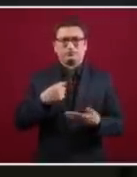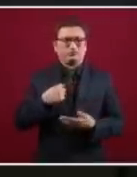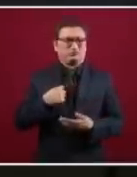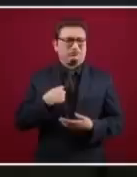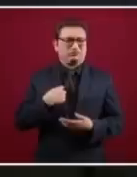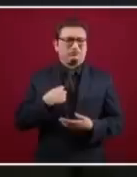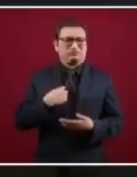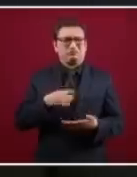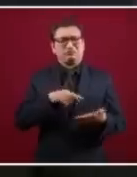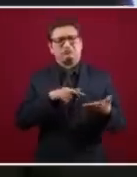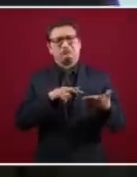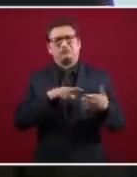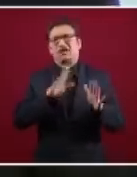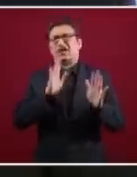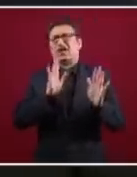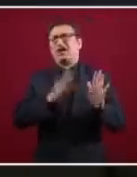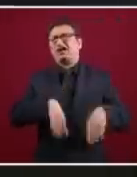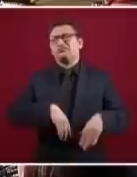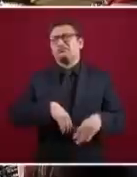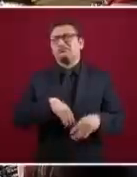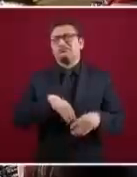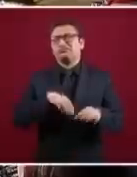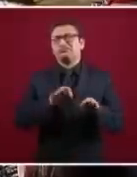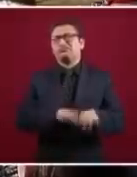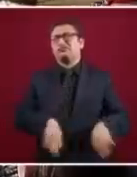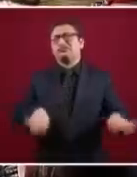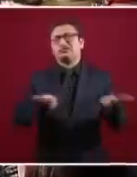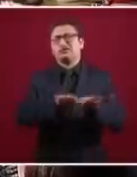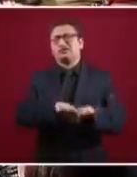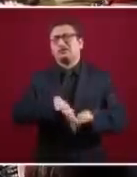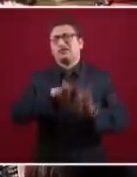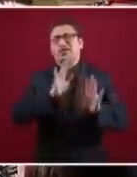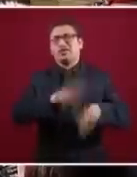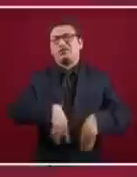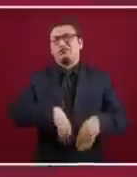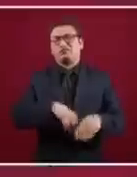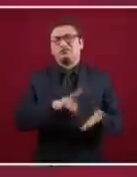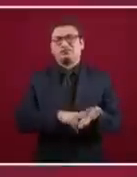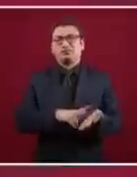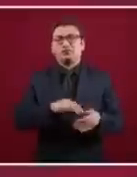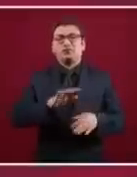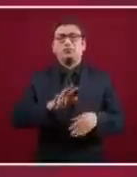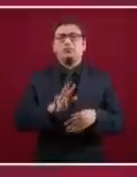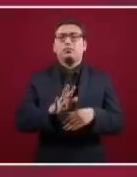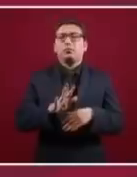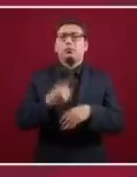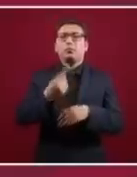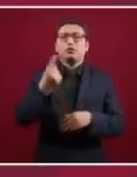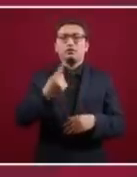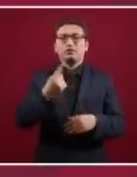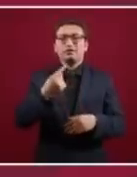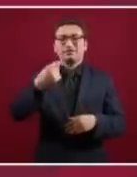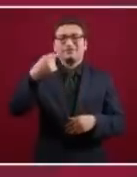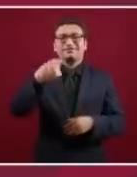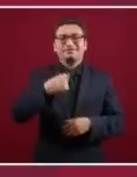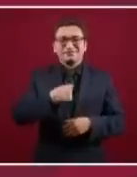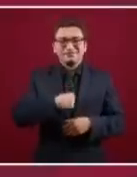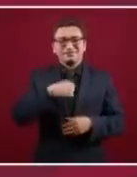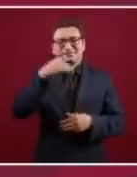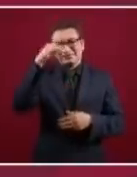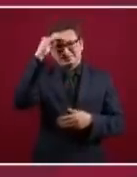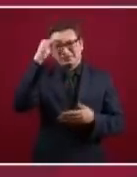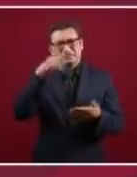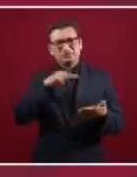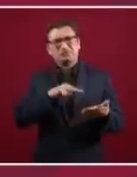no le di importancia y les voy a decir por qué no le da importancia porque llegué a pensar